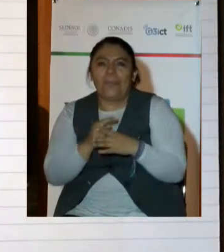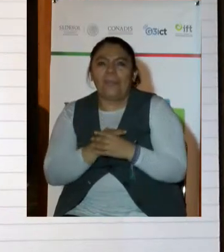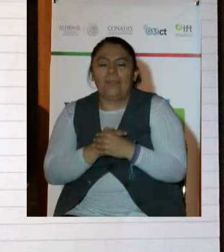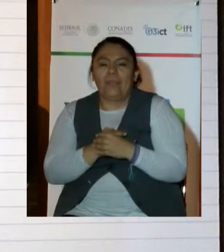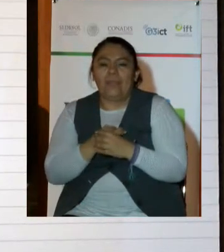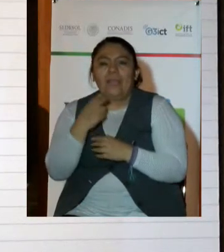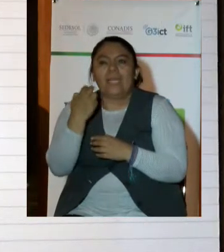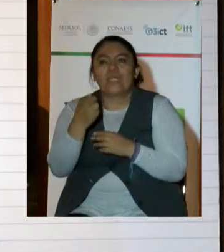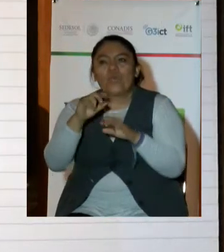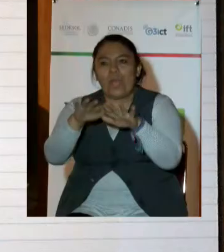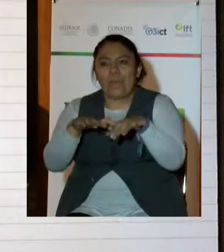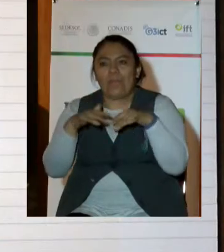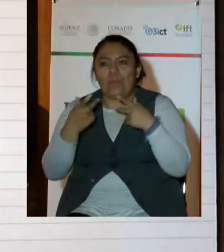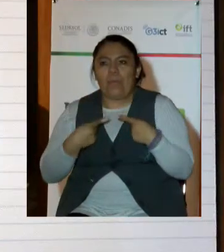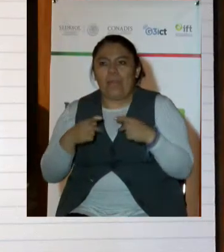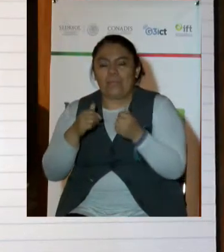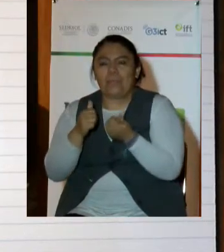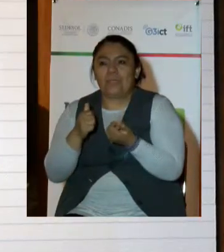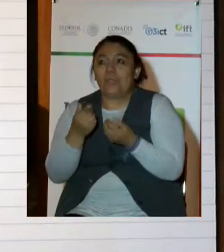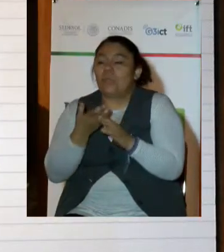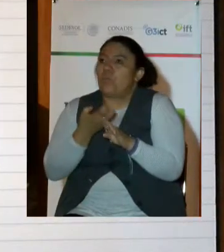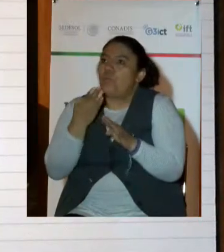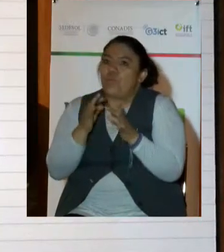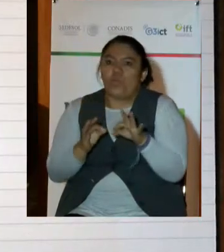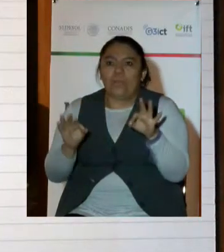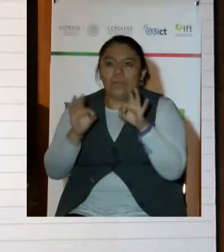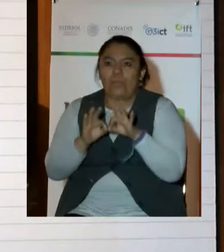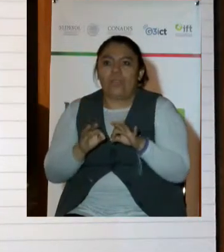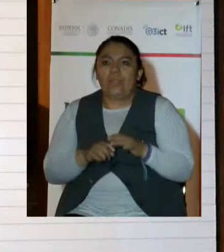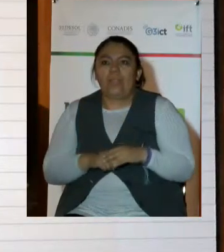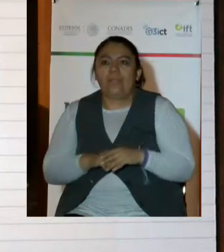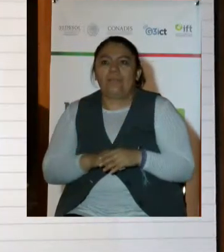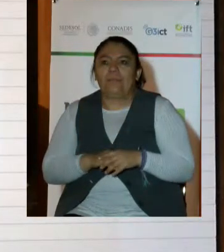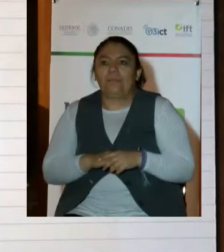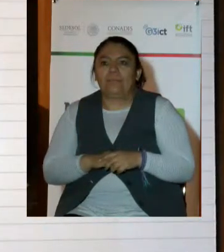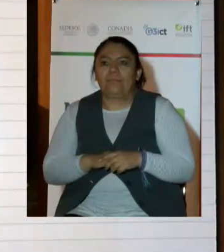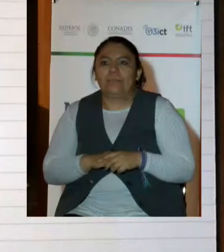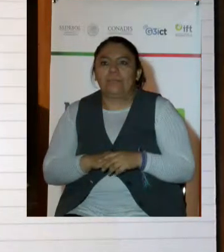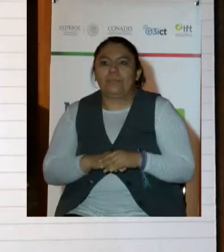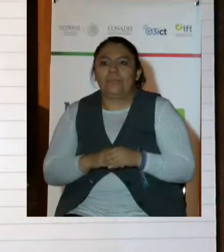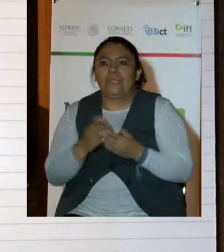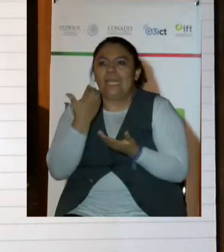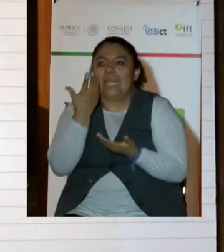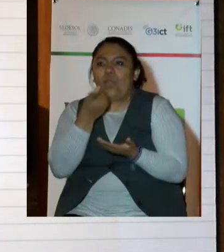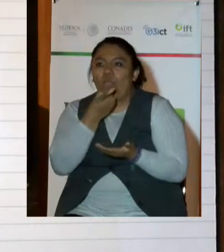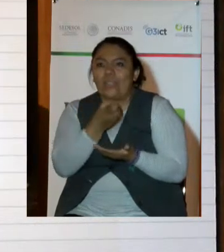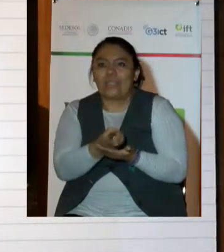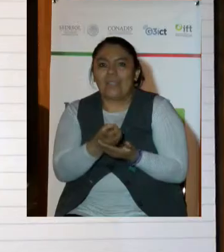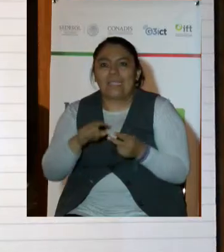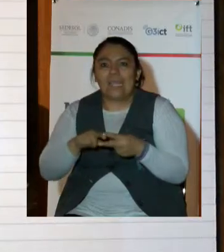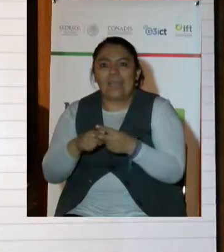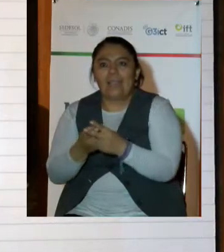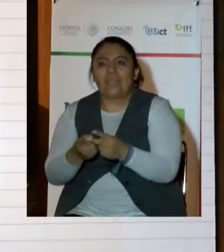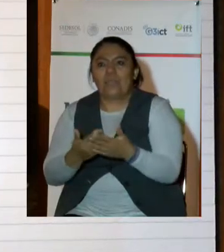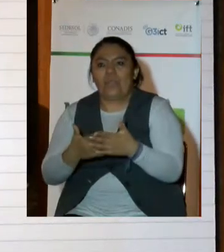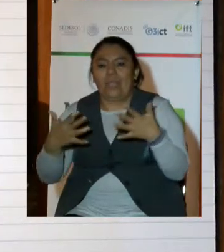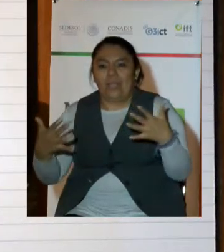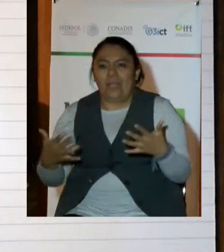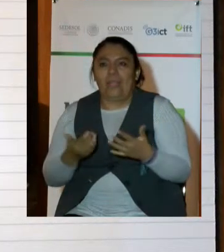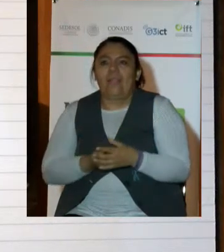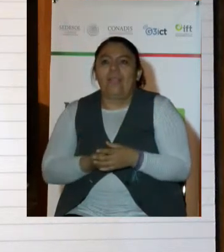Vamos a hacer la entrega de los reconocimientos, pero yo quisiera, al igual que en los otros cierres que hemos tenido, si tú me